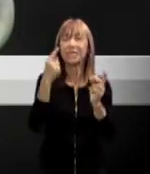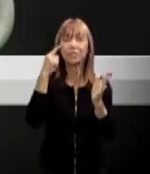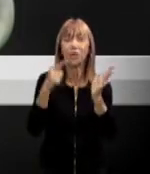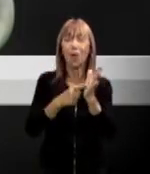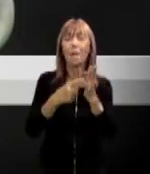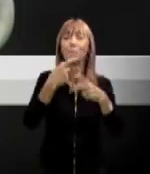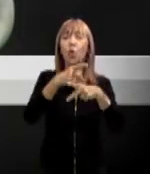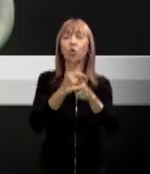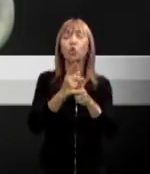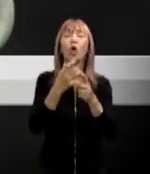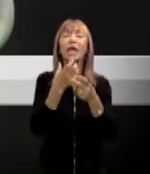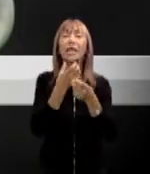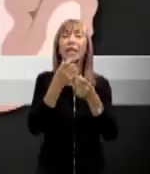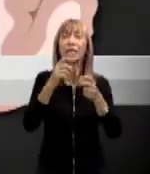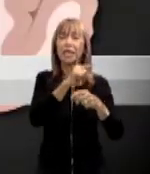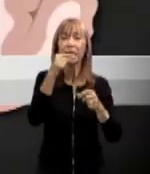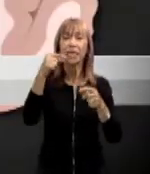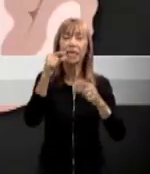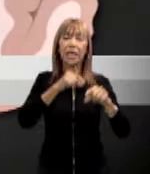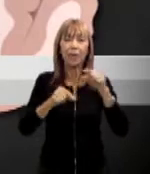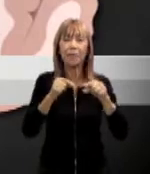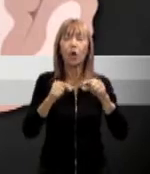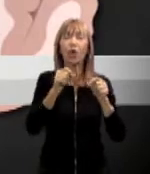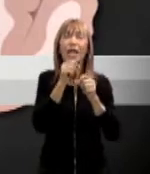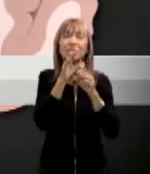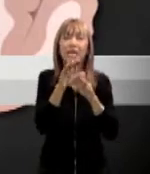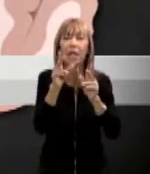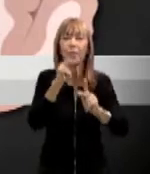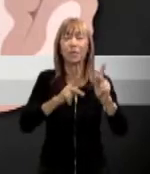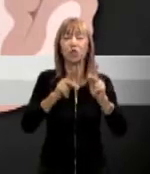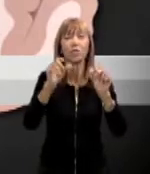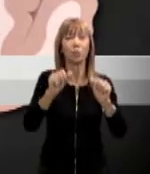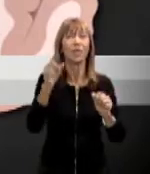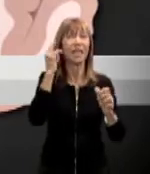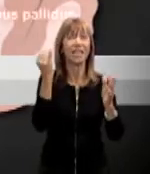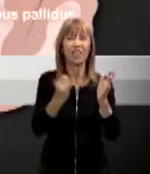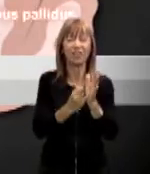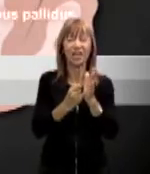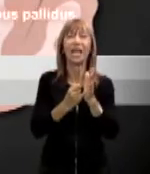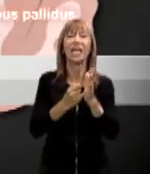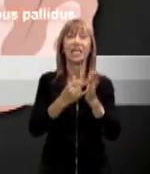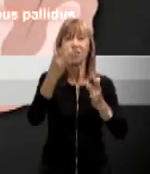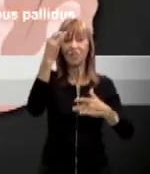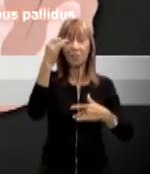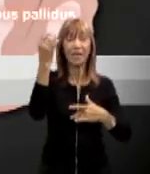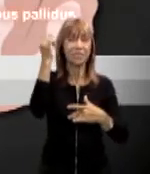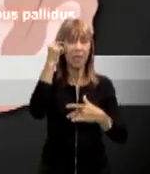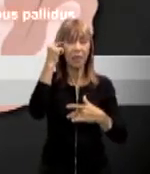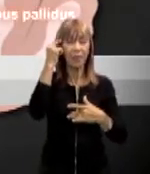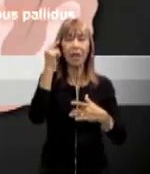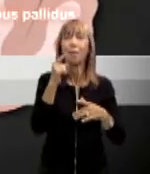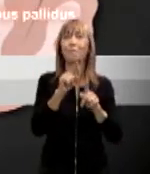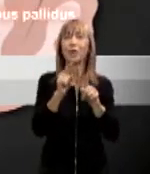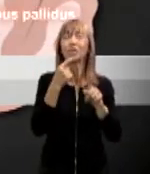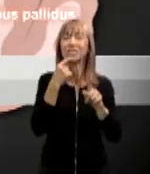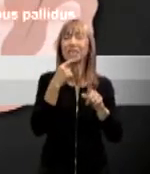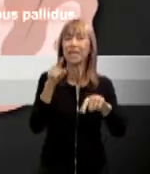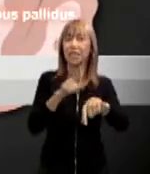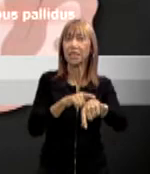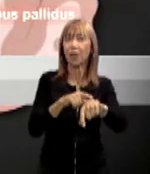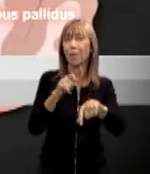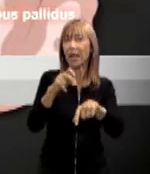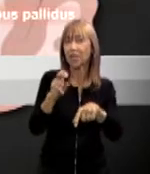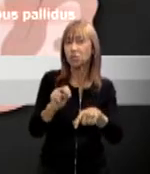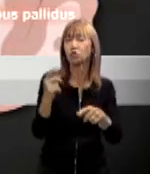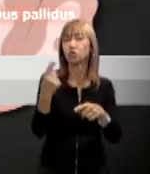productos químicos que exhala una persona con los que se puede identificar esta enfermedad cerebral. Sin embargo, admitieron que en esta etapa el Parkinson